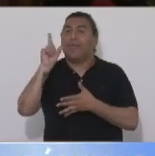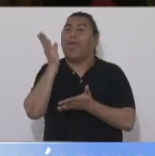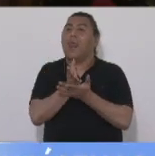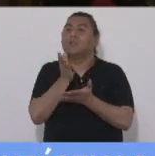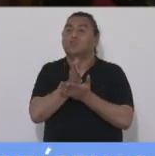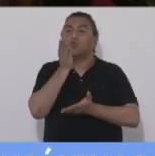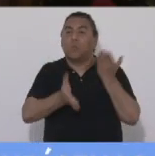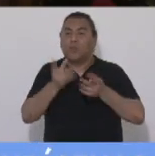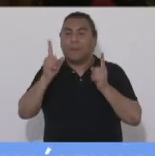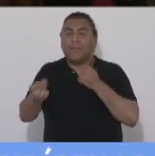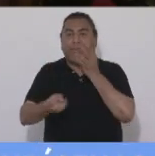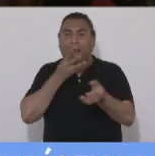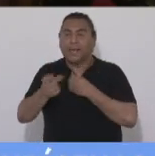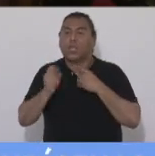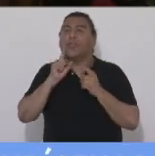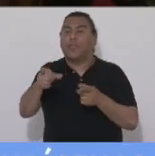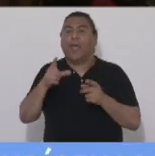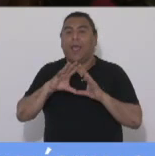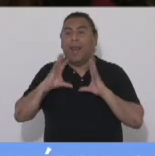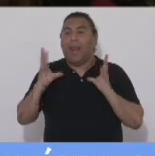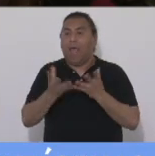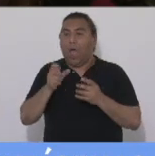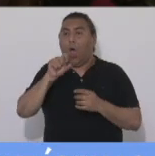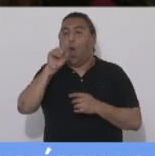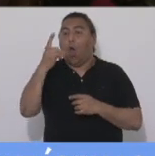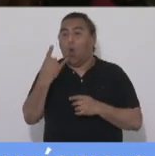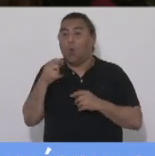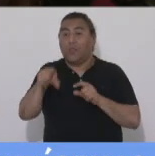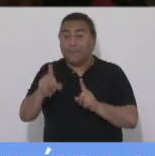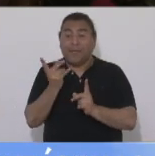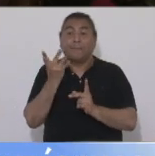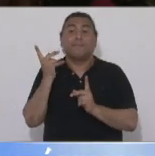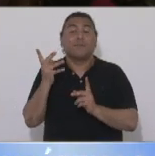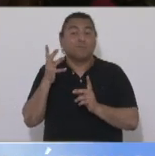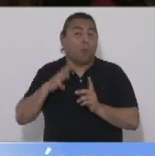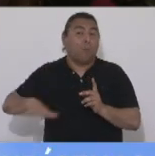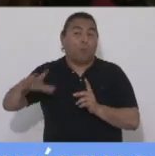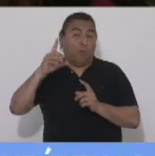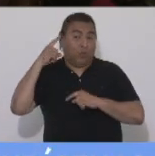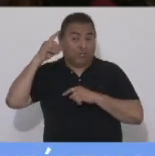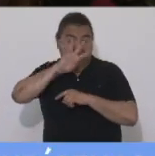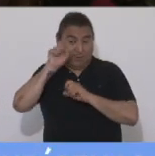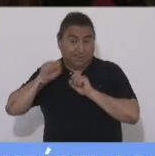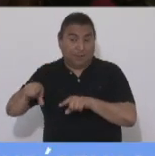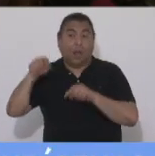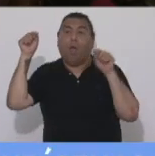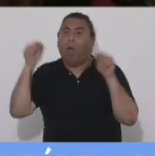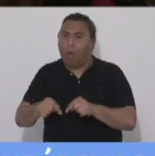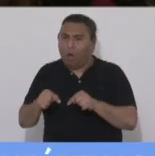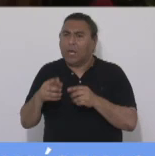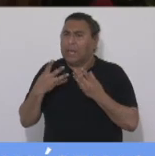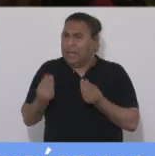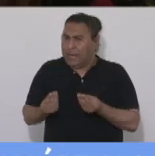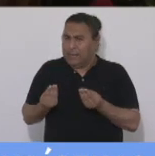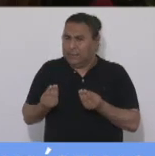la Declaración de las Naciones Unidas sobre los Derechos de los Pueblos Indígenas. Hoy son estándares en